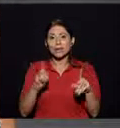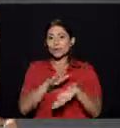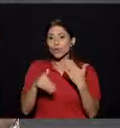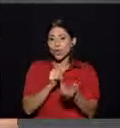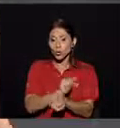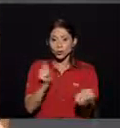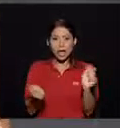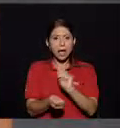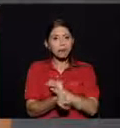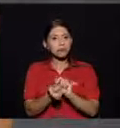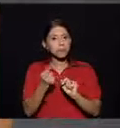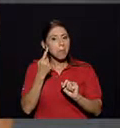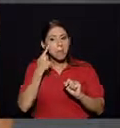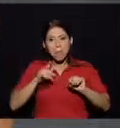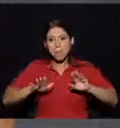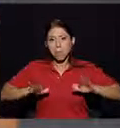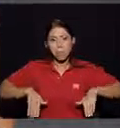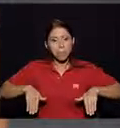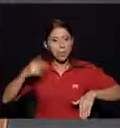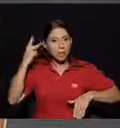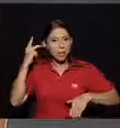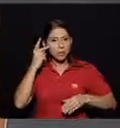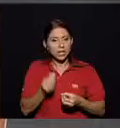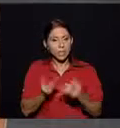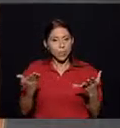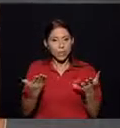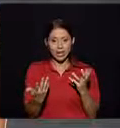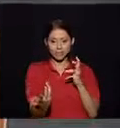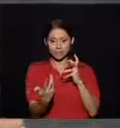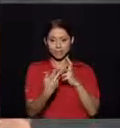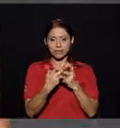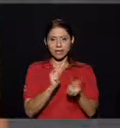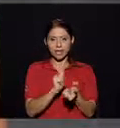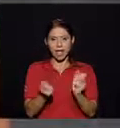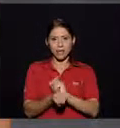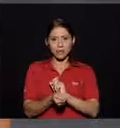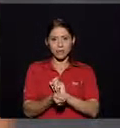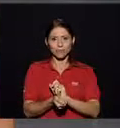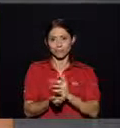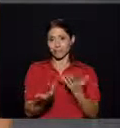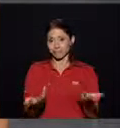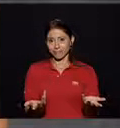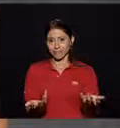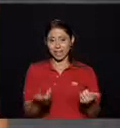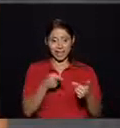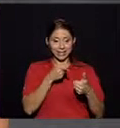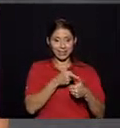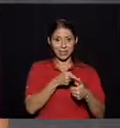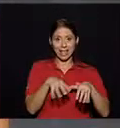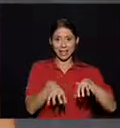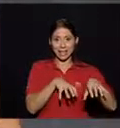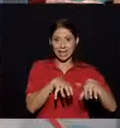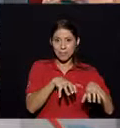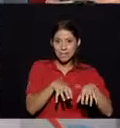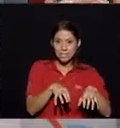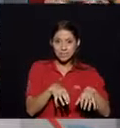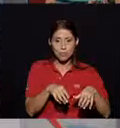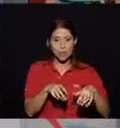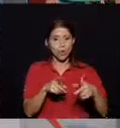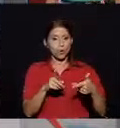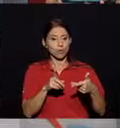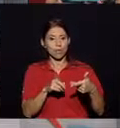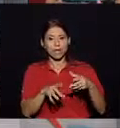han reflejado en la política pública y en general adaptarse a ese cambio. Tenemos ese desacople entre lo que